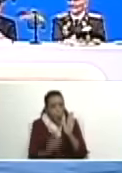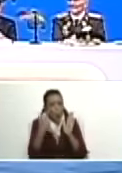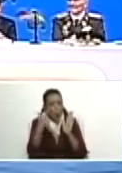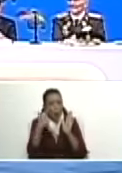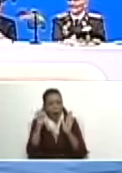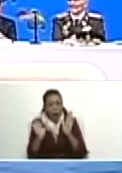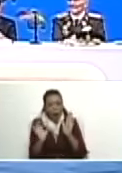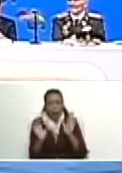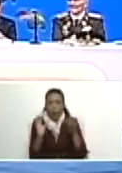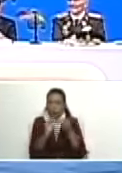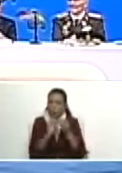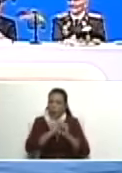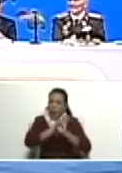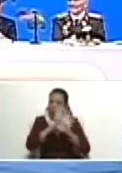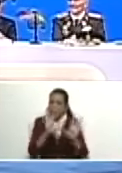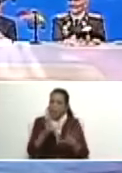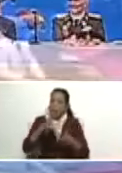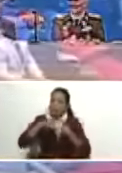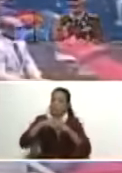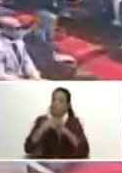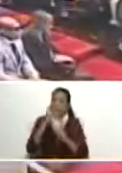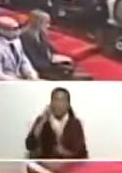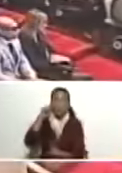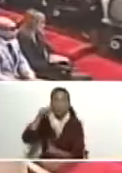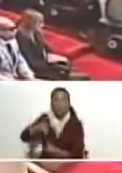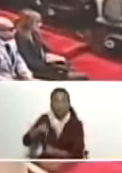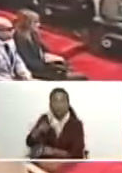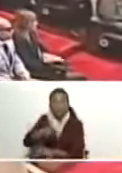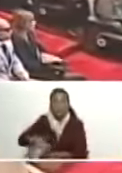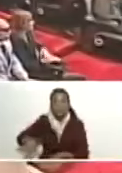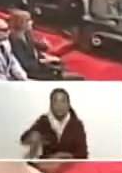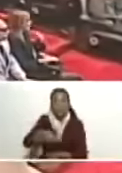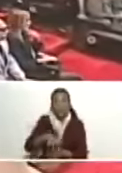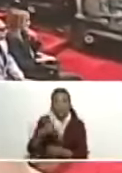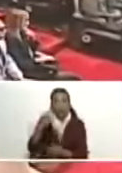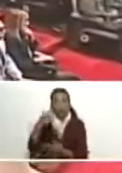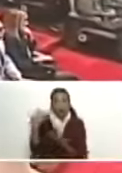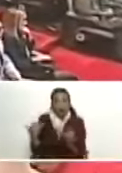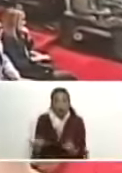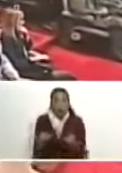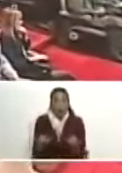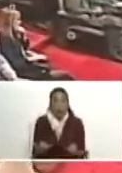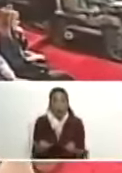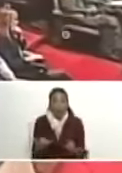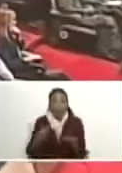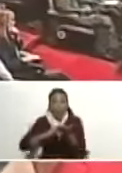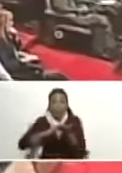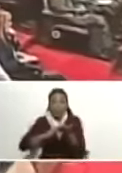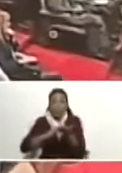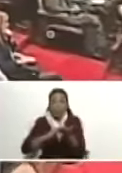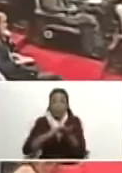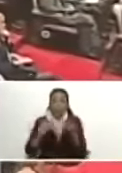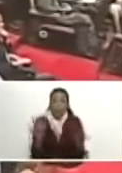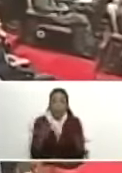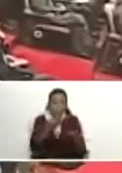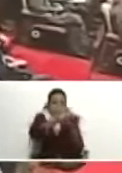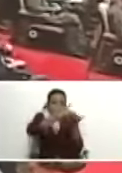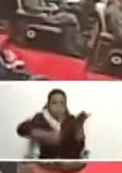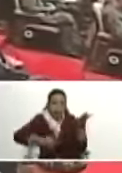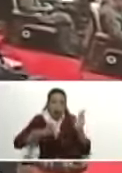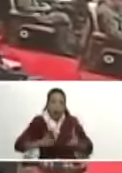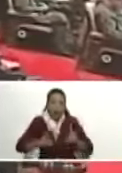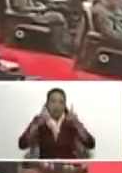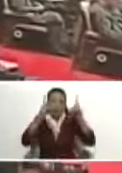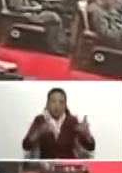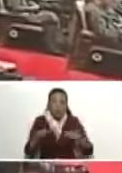correcta, clara, directa, lo que es la resolución, la